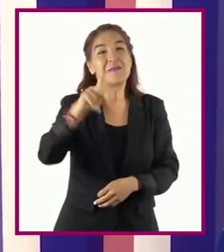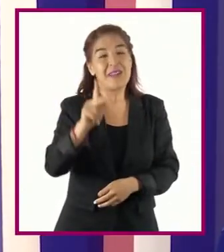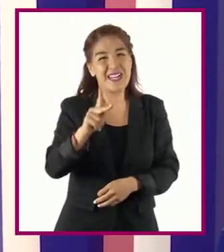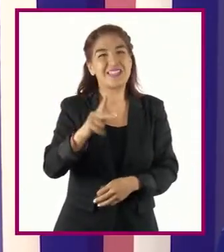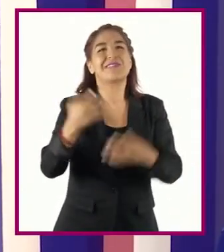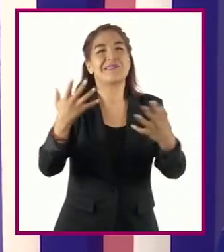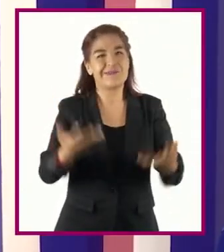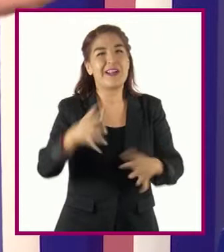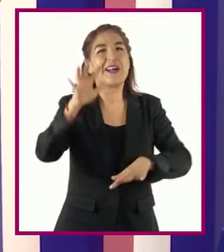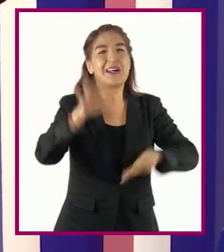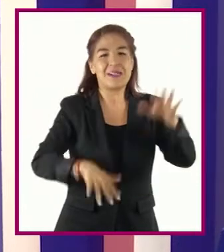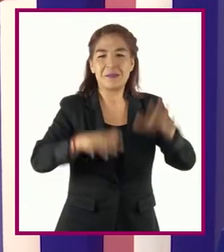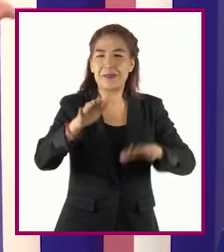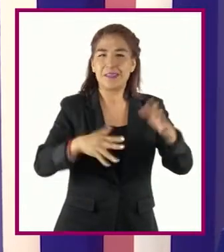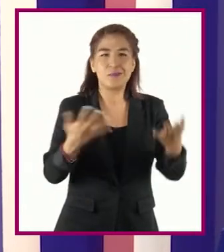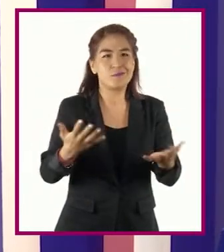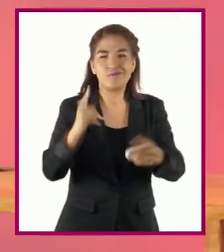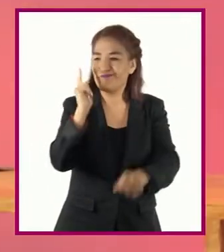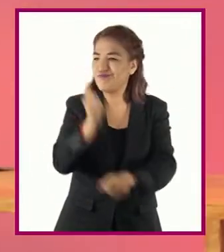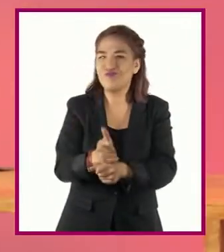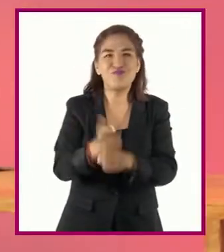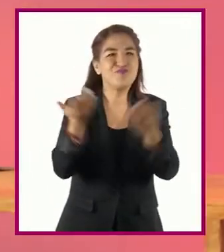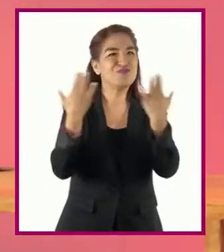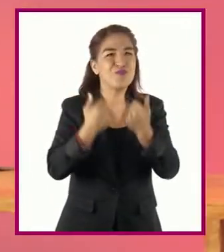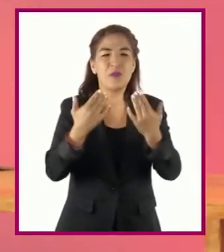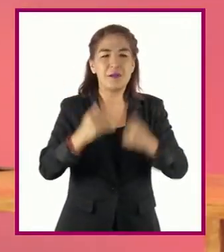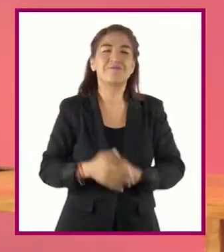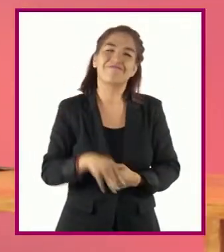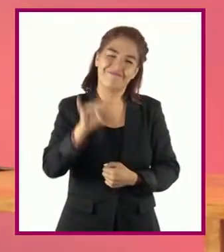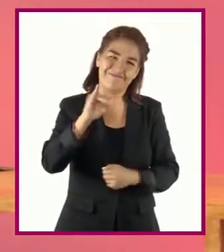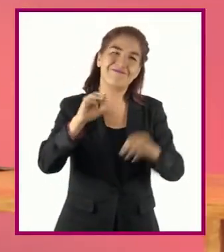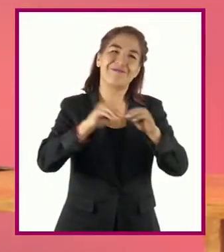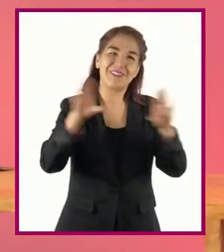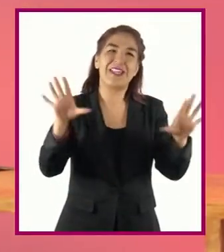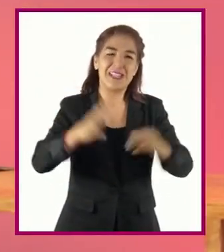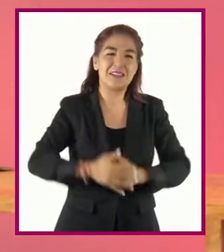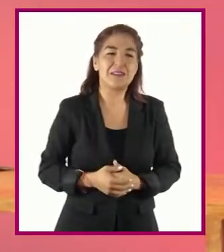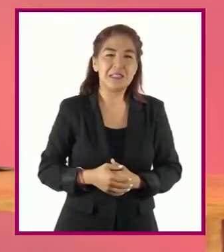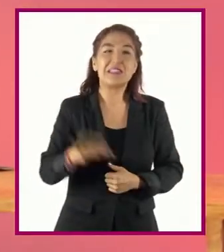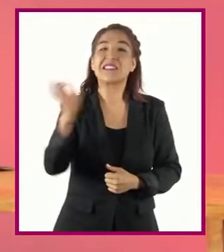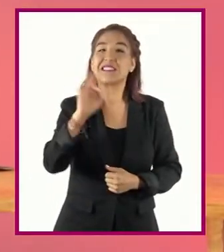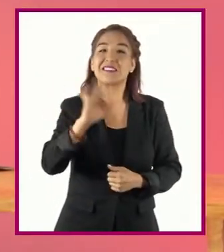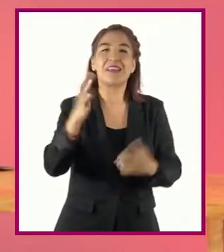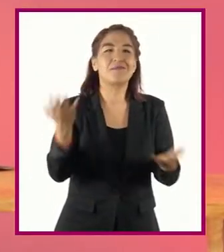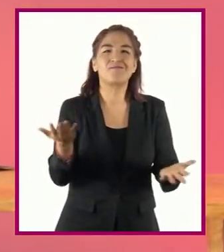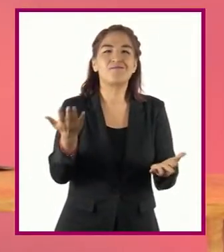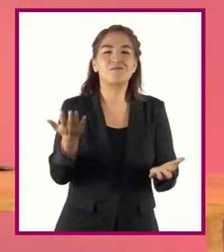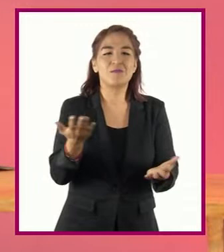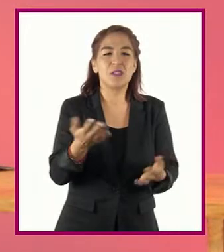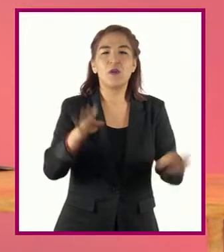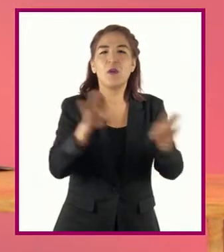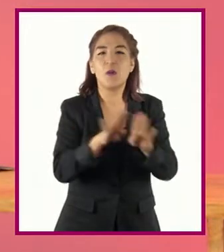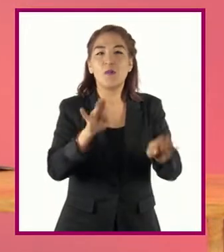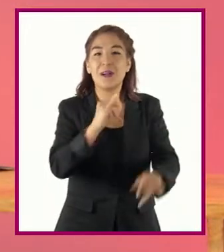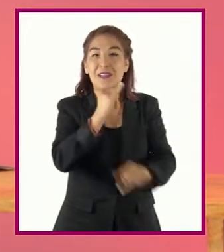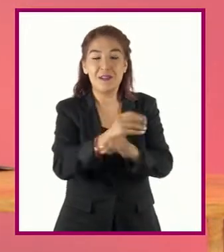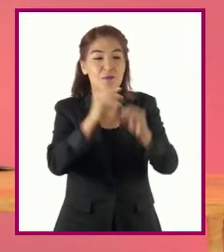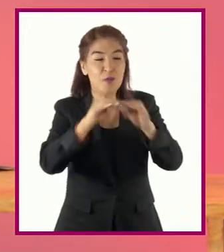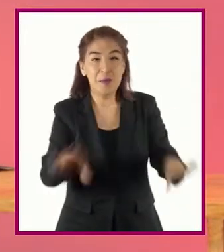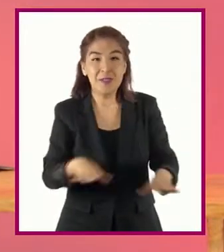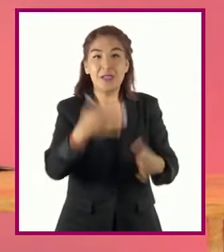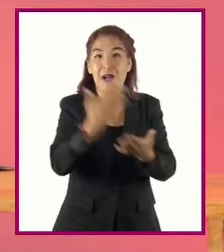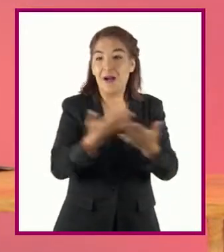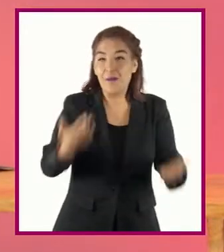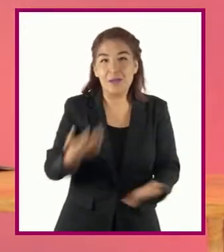hay ocasiones en que no la encontramos. Claro, puede ser porque no sea un suceso de actualidad